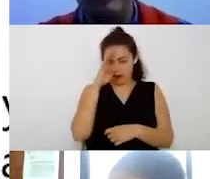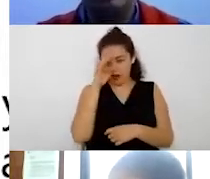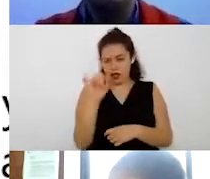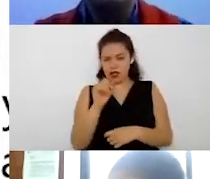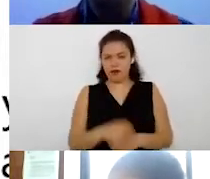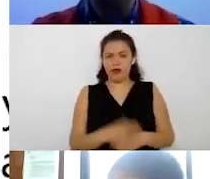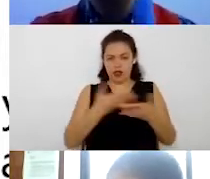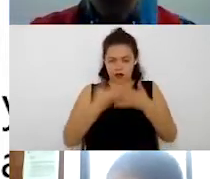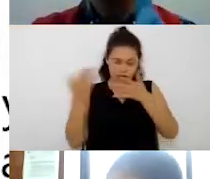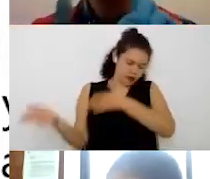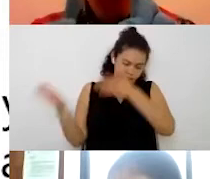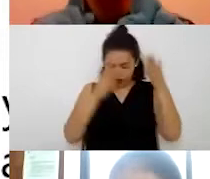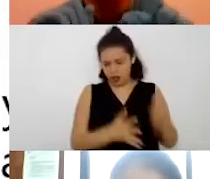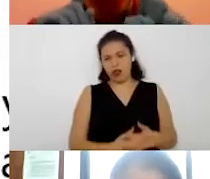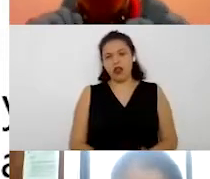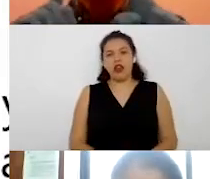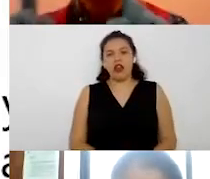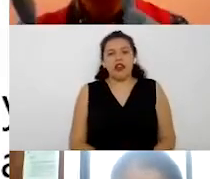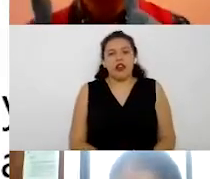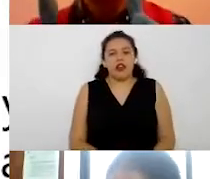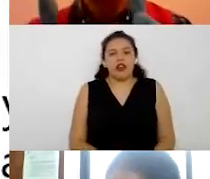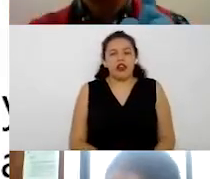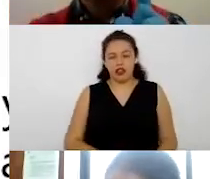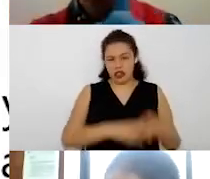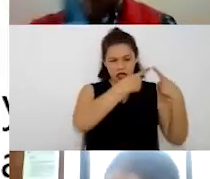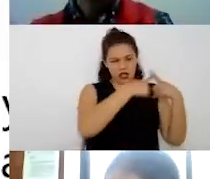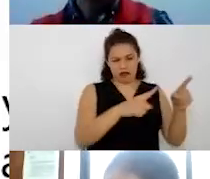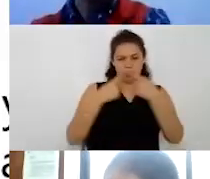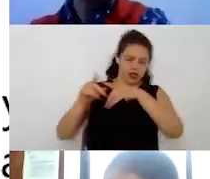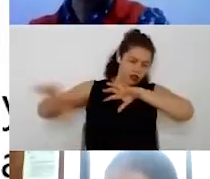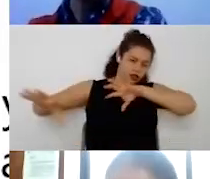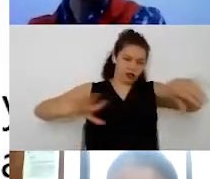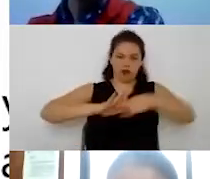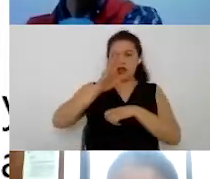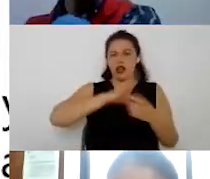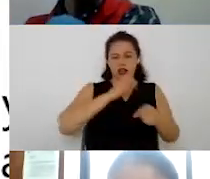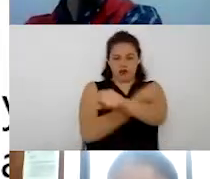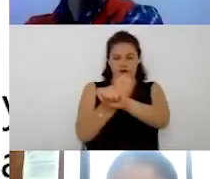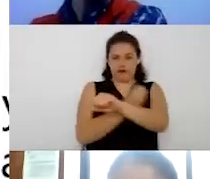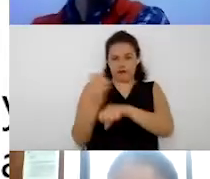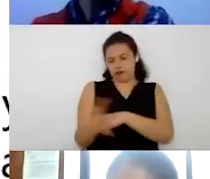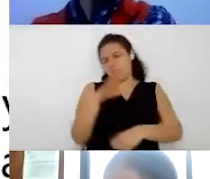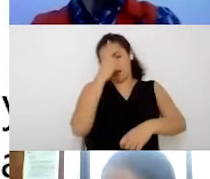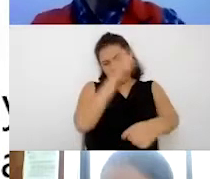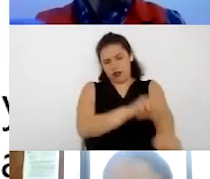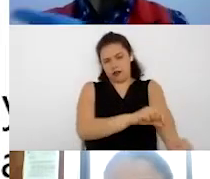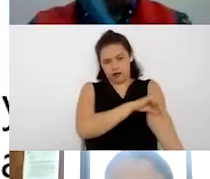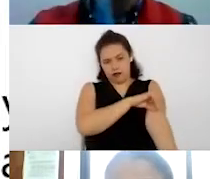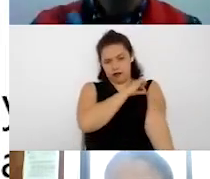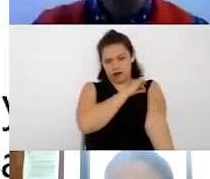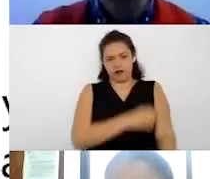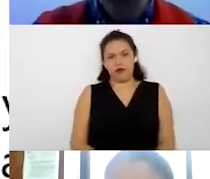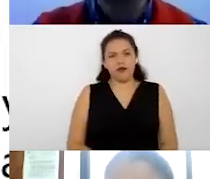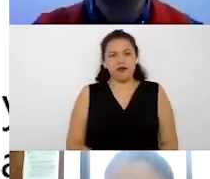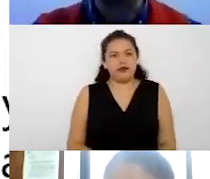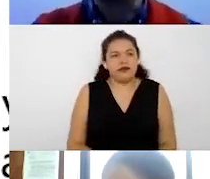bien, lo que va a distinguir una de otra es que en las hemorragias tipo venosa, el fluido